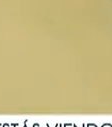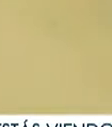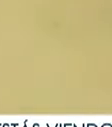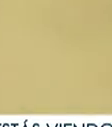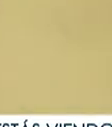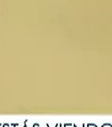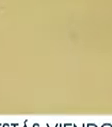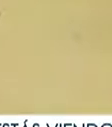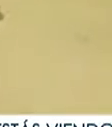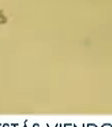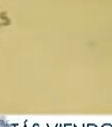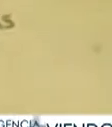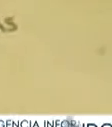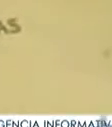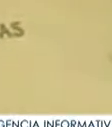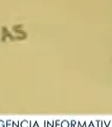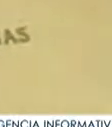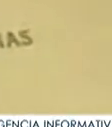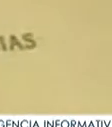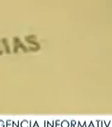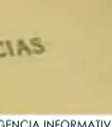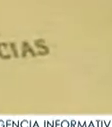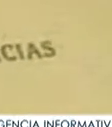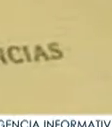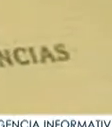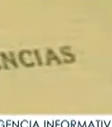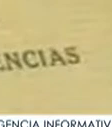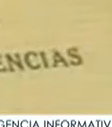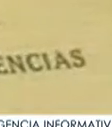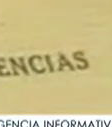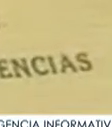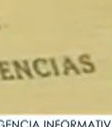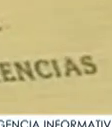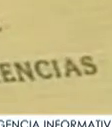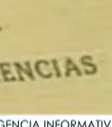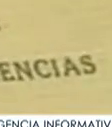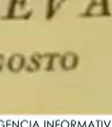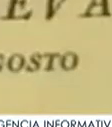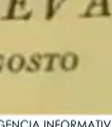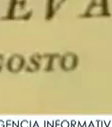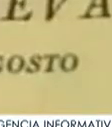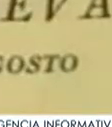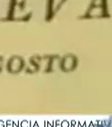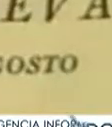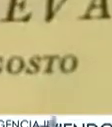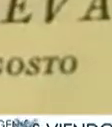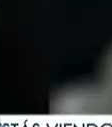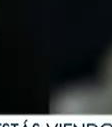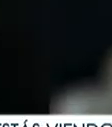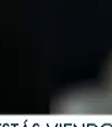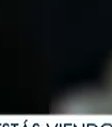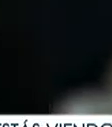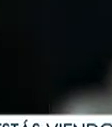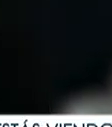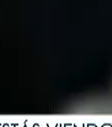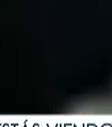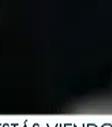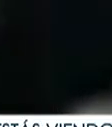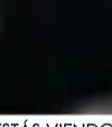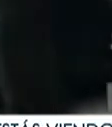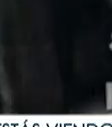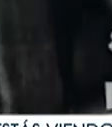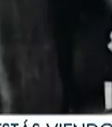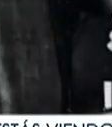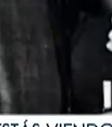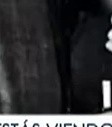su participación en la FIL Palacio de Minería, sino que también se conmemora al escritor regiomontano Alfonso Reyes, autor de